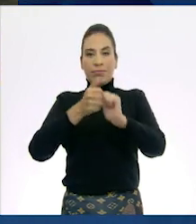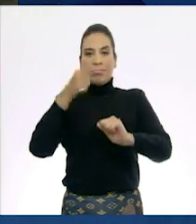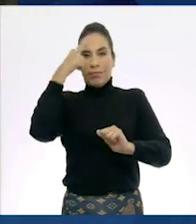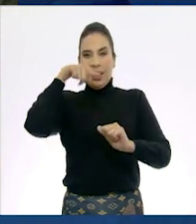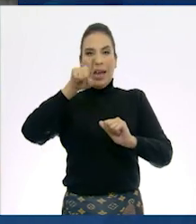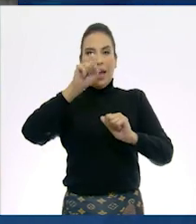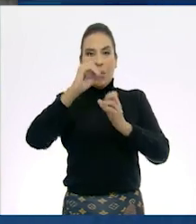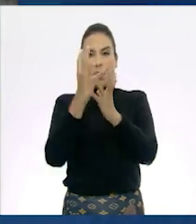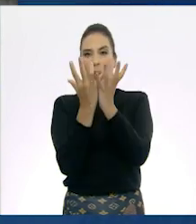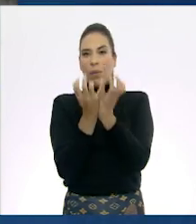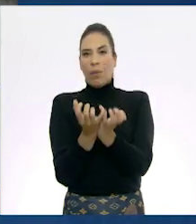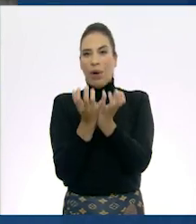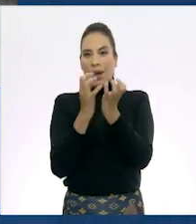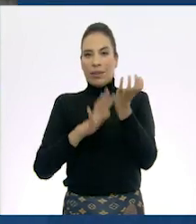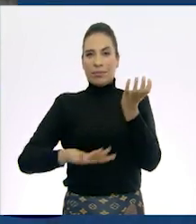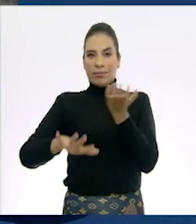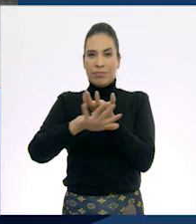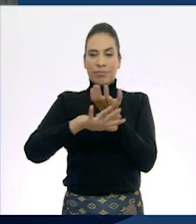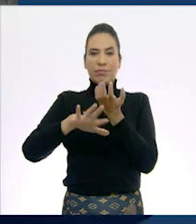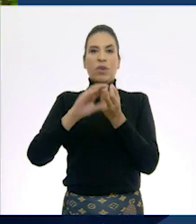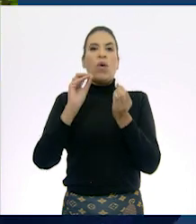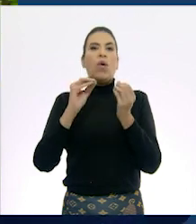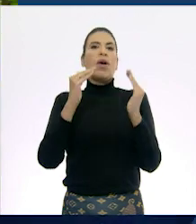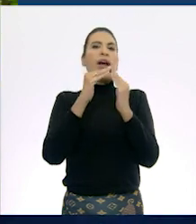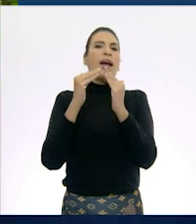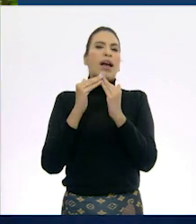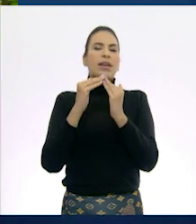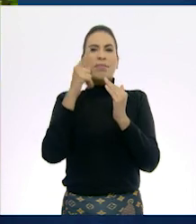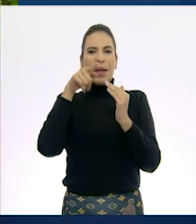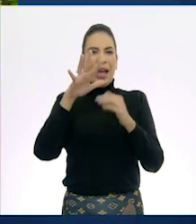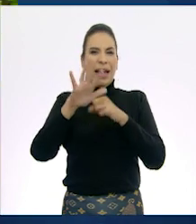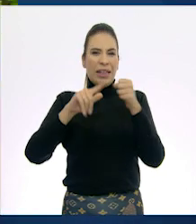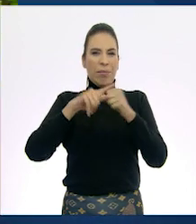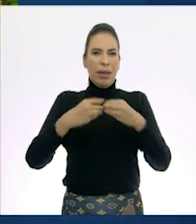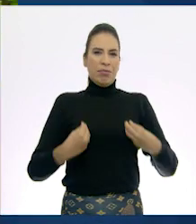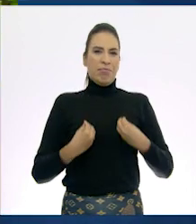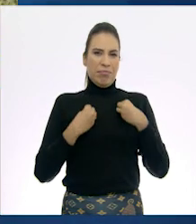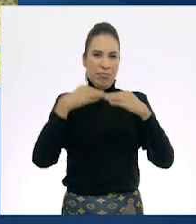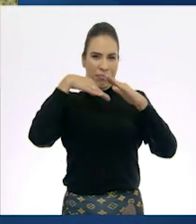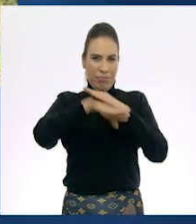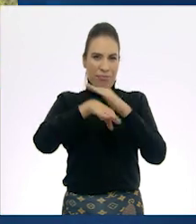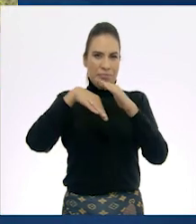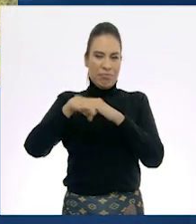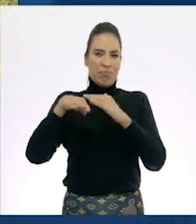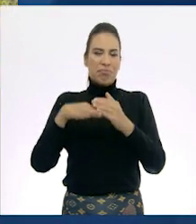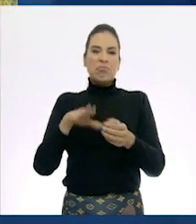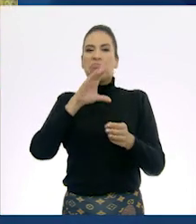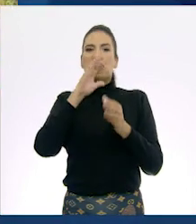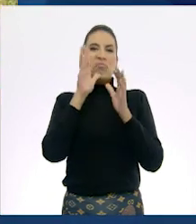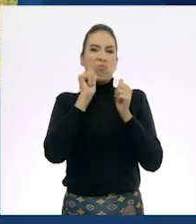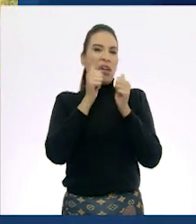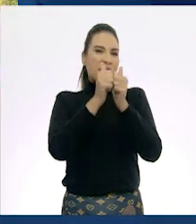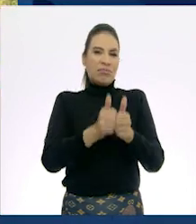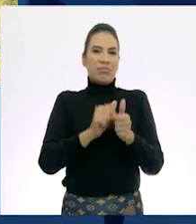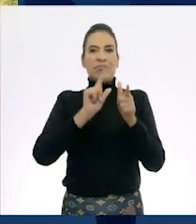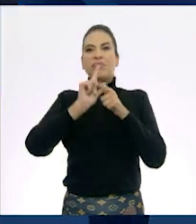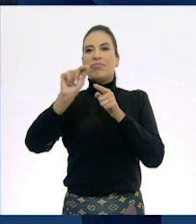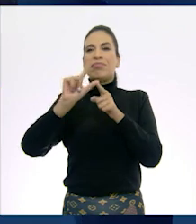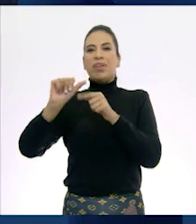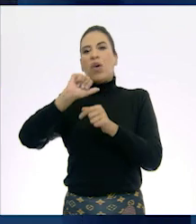en el subsuelo, o la pérdida de hábitats, lo que obliga a ciertas especies a migrar a otros